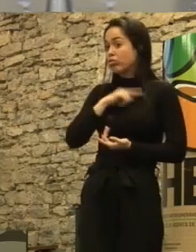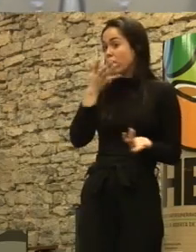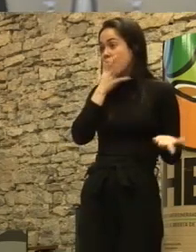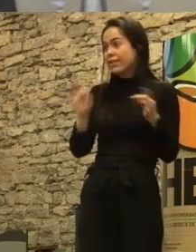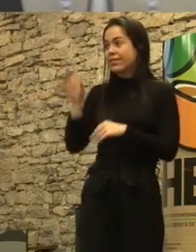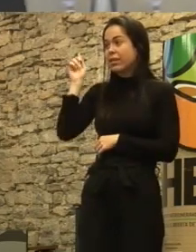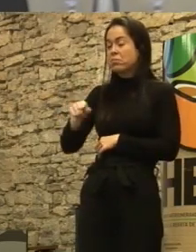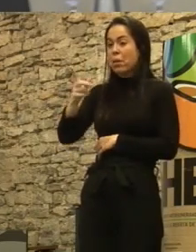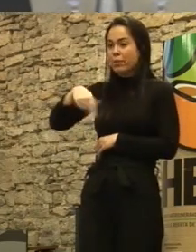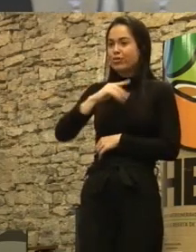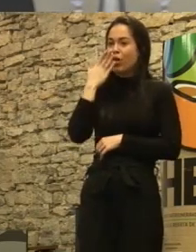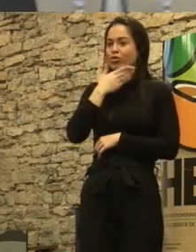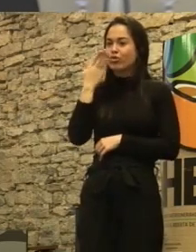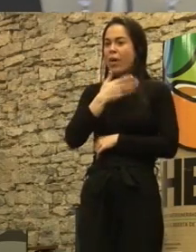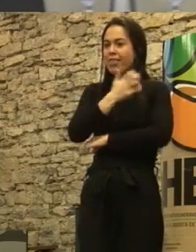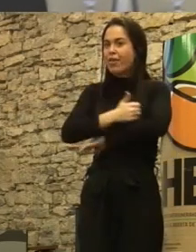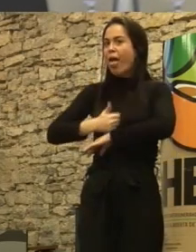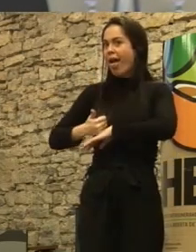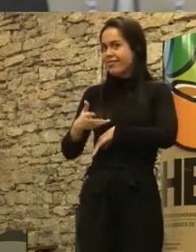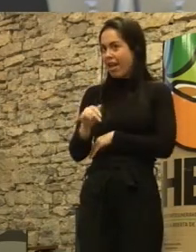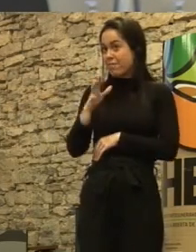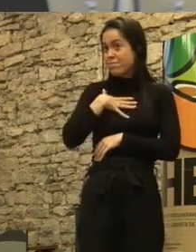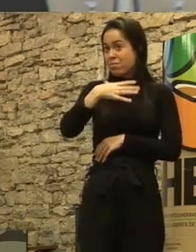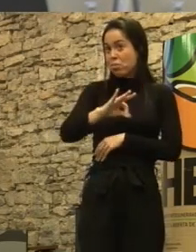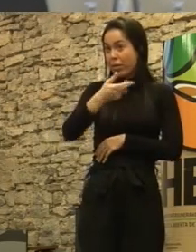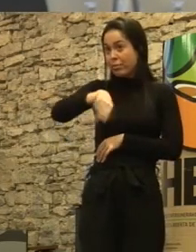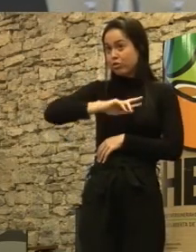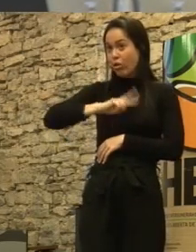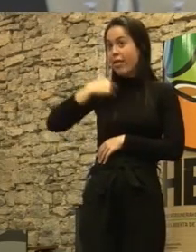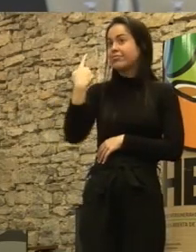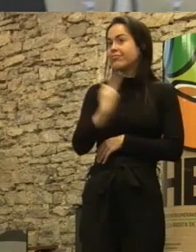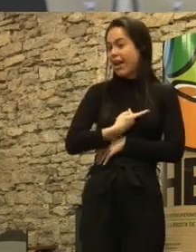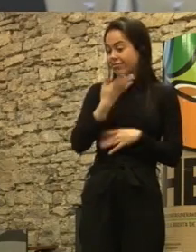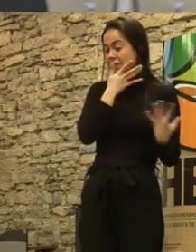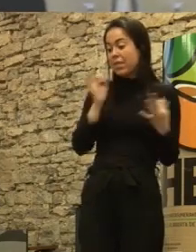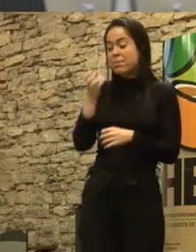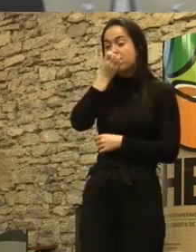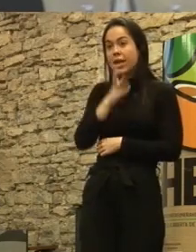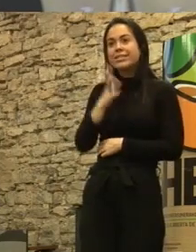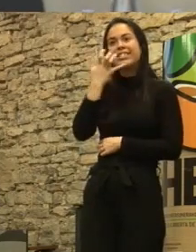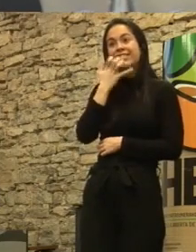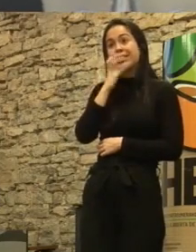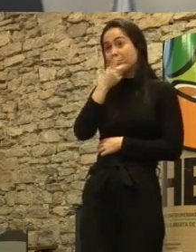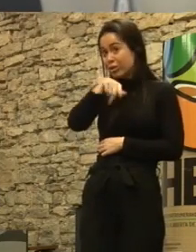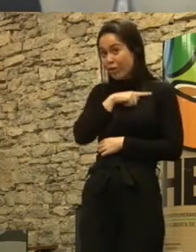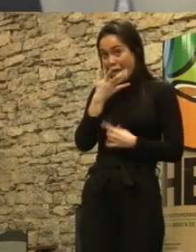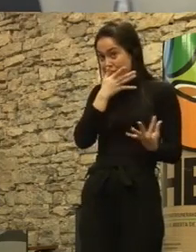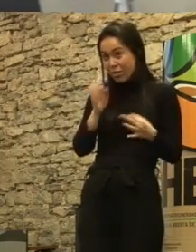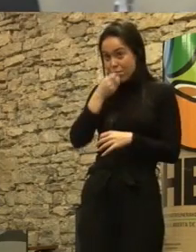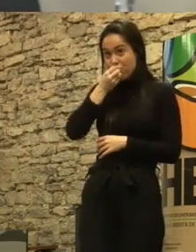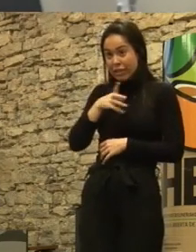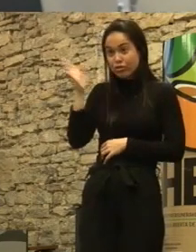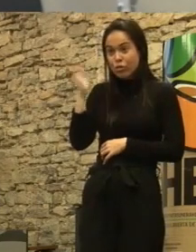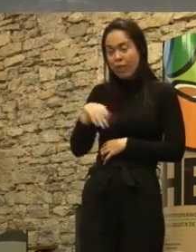una escuela de la ciudadanía, entonces a lo mejor ya atendéis a todas las personas trans como las tenéis que atender. Si no, ella, no hay nadie más que